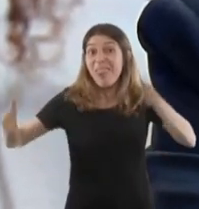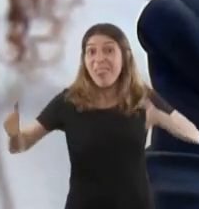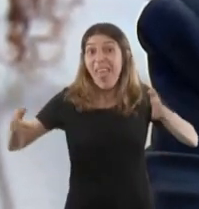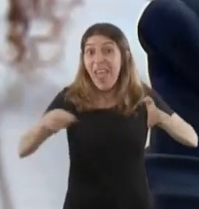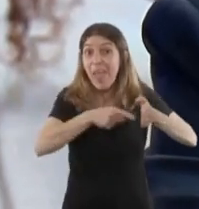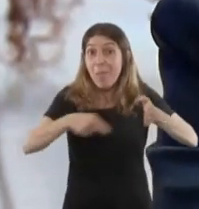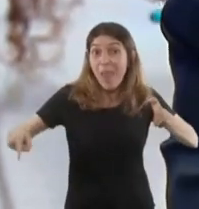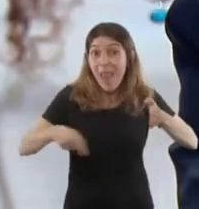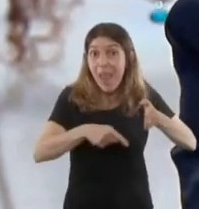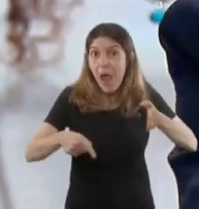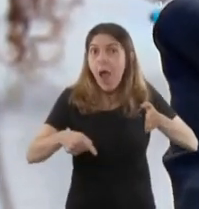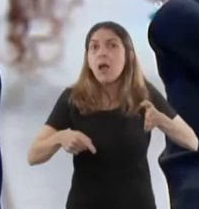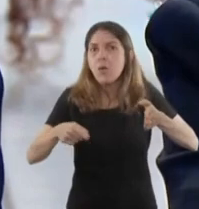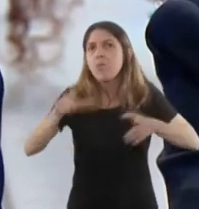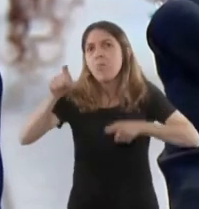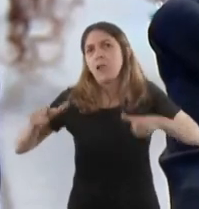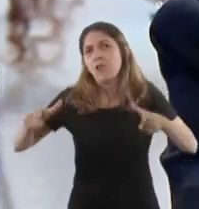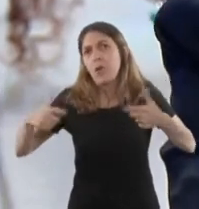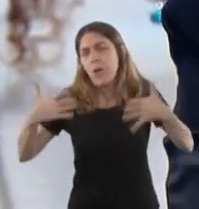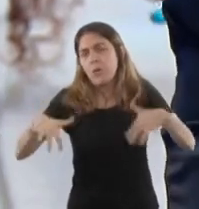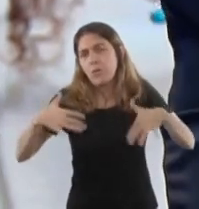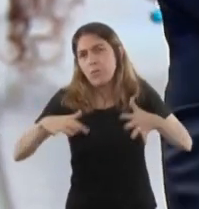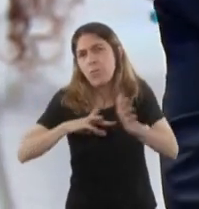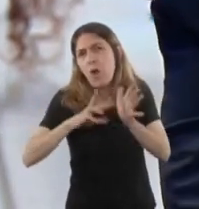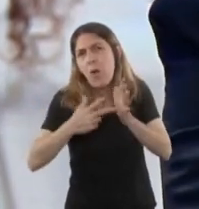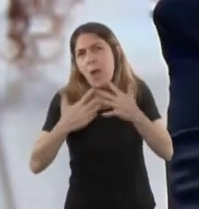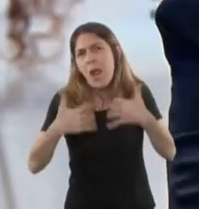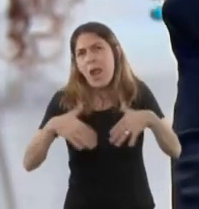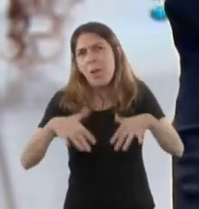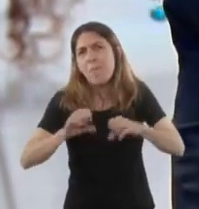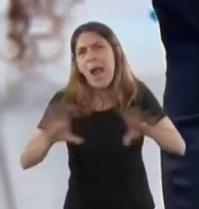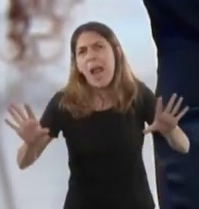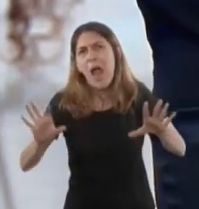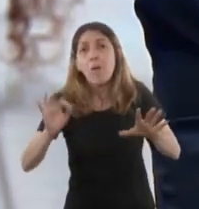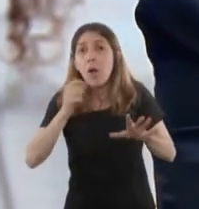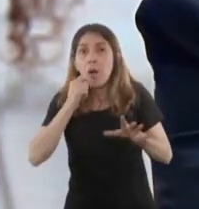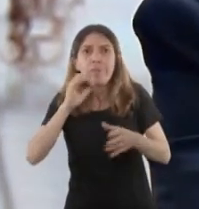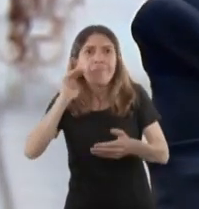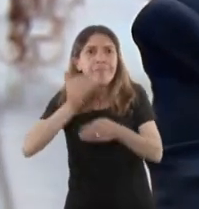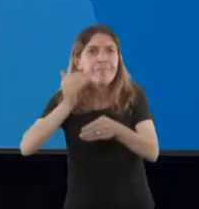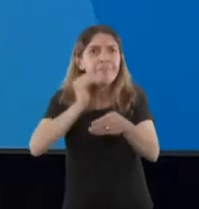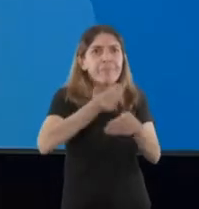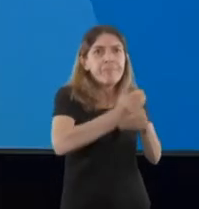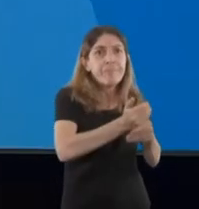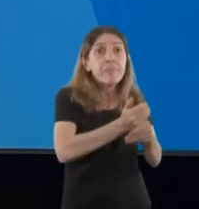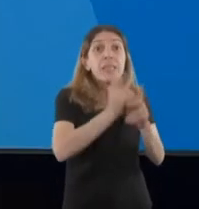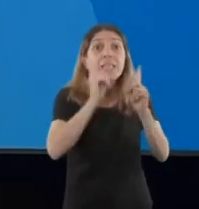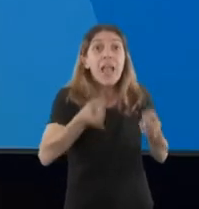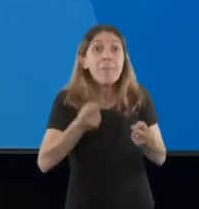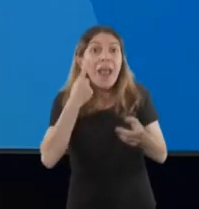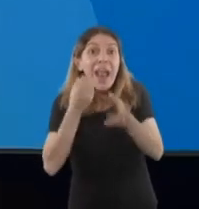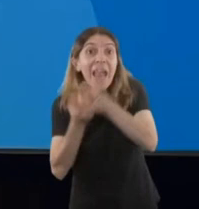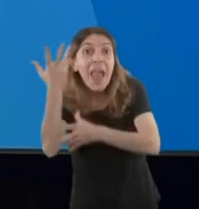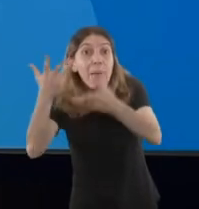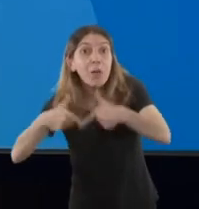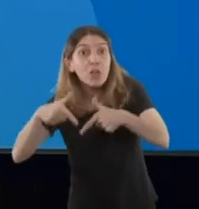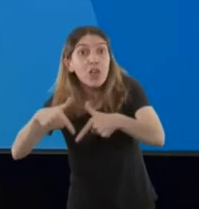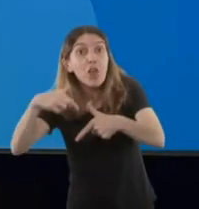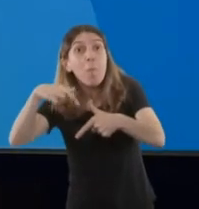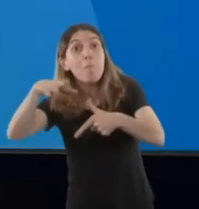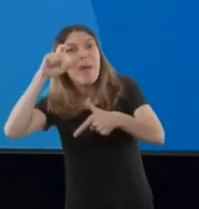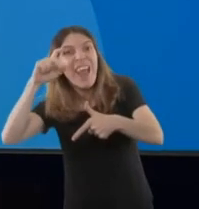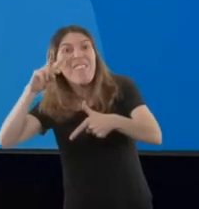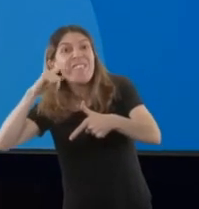manera perjudicado o casi desaparecido sino que además nos permitió establecer que